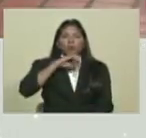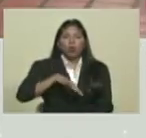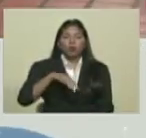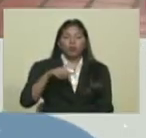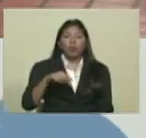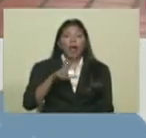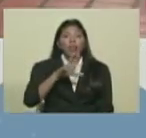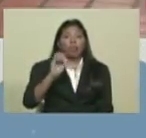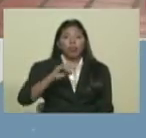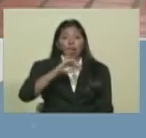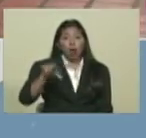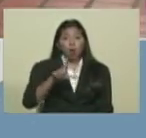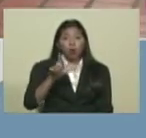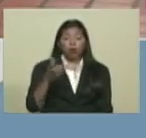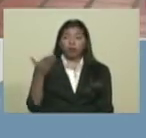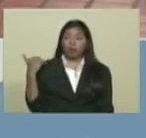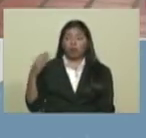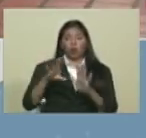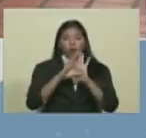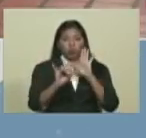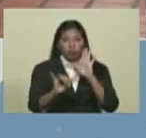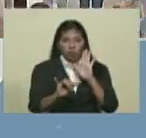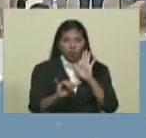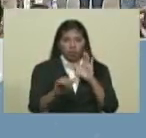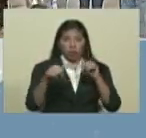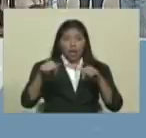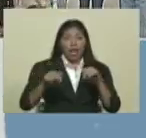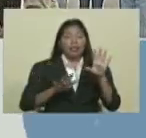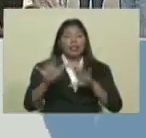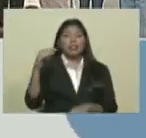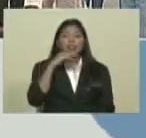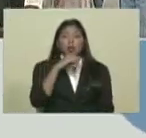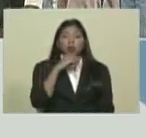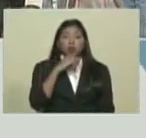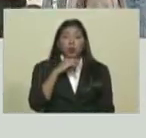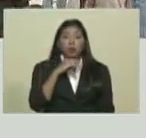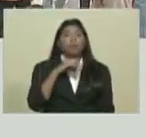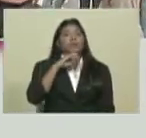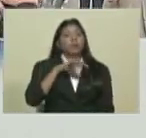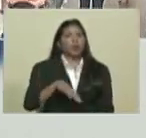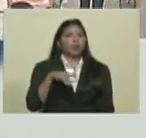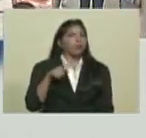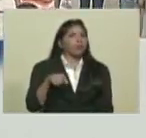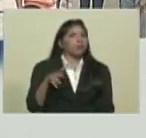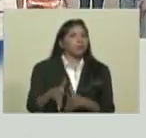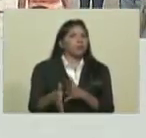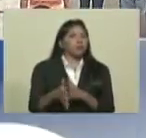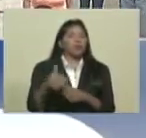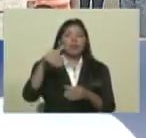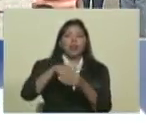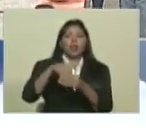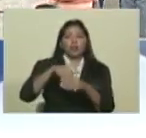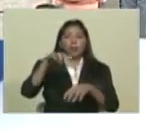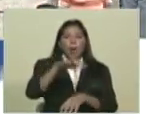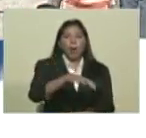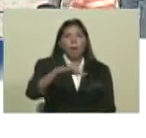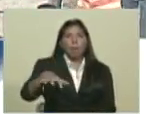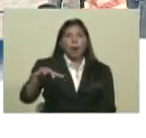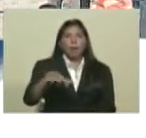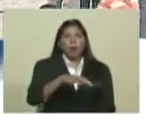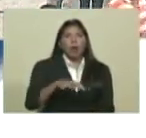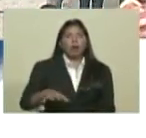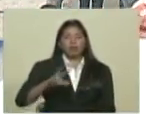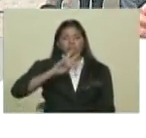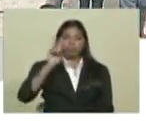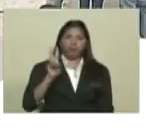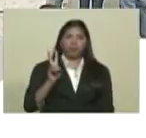julio, el hito constituyente. 15 de octubre. El hito de las elecciones regionales